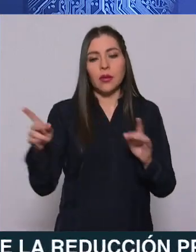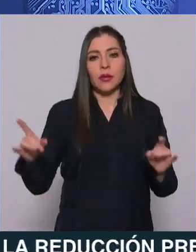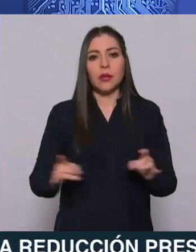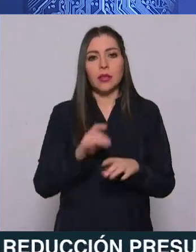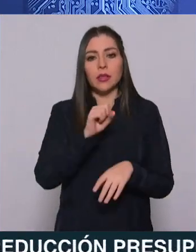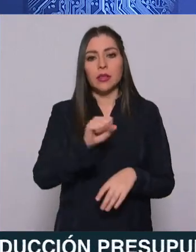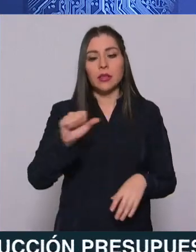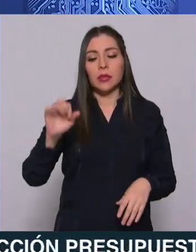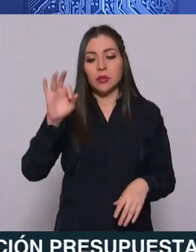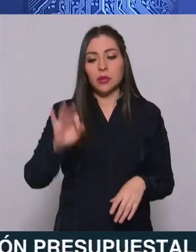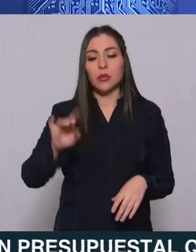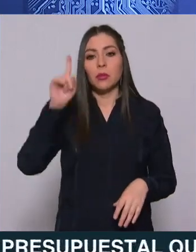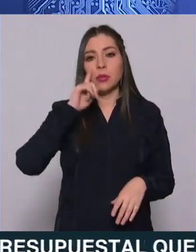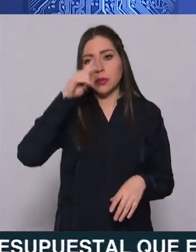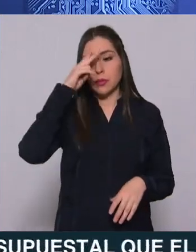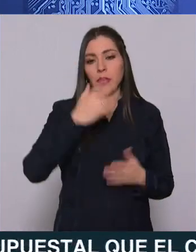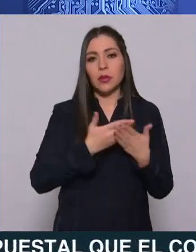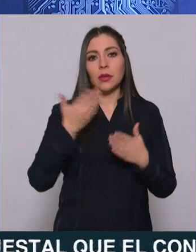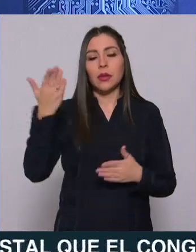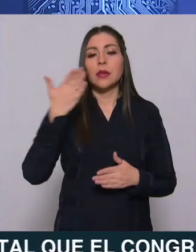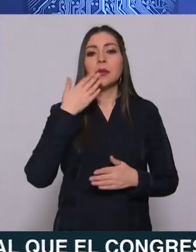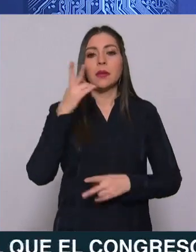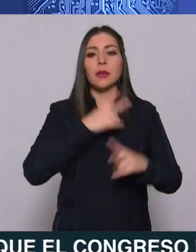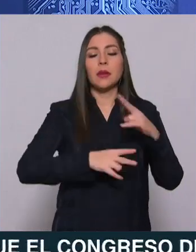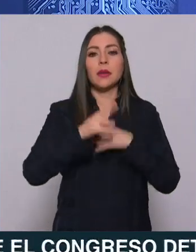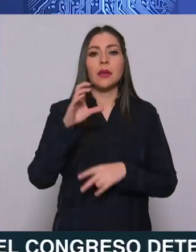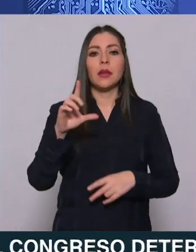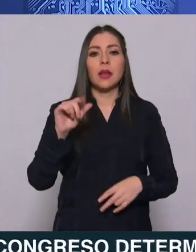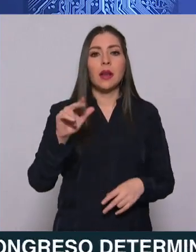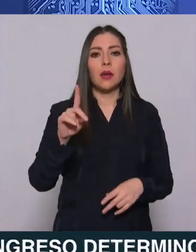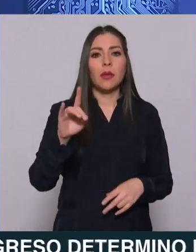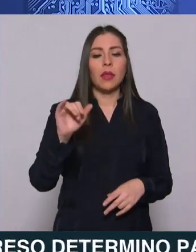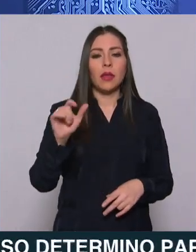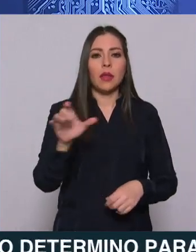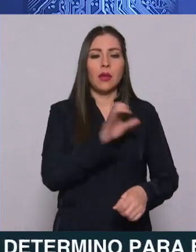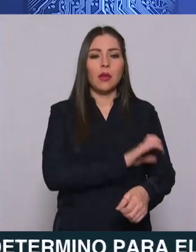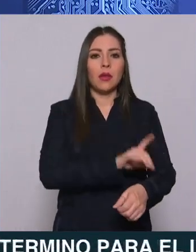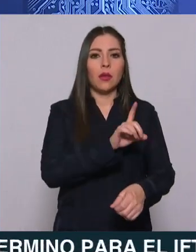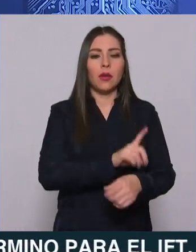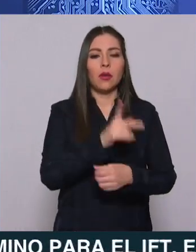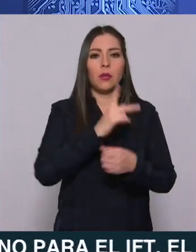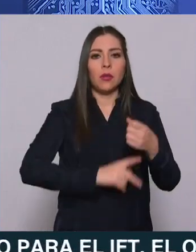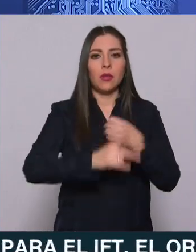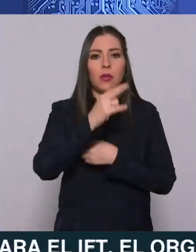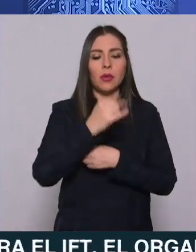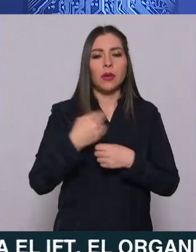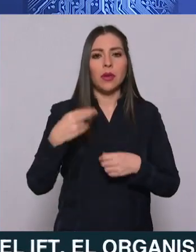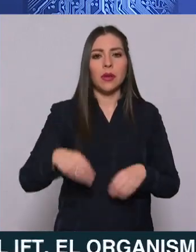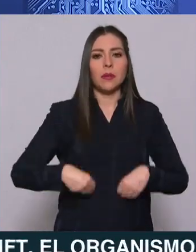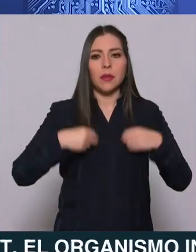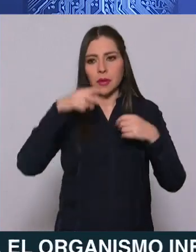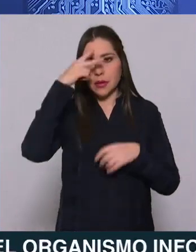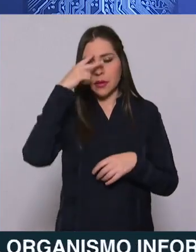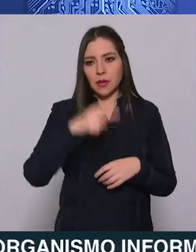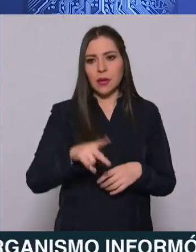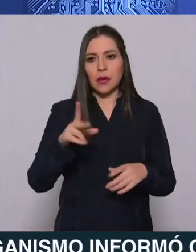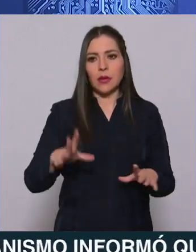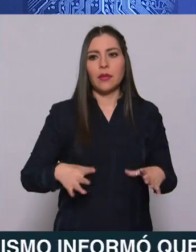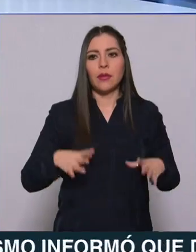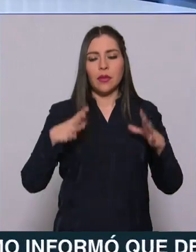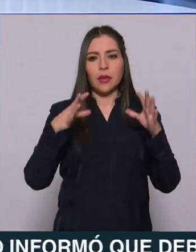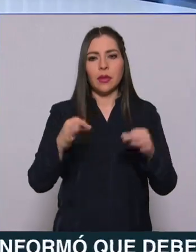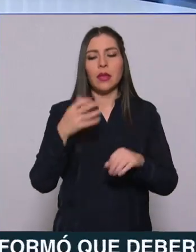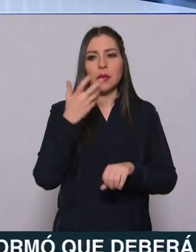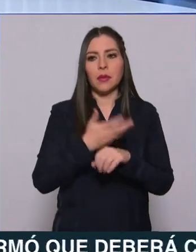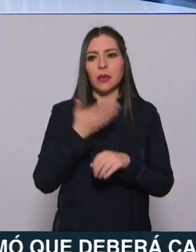de las mujeres mexicanas, damos la bienvenida esta noche a Claudia González, coordinadora del proyecto Vive en México de la Fundación The Trust for the